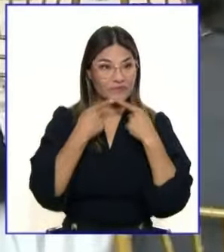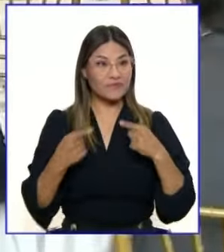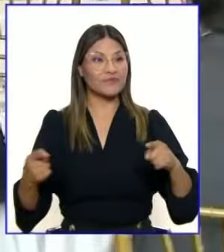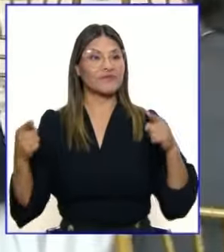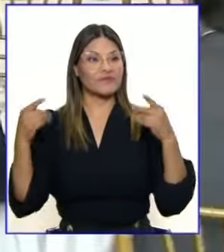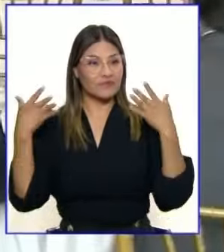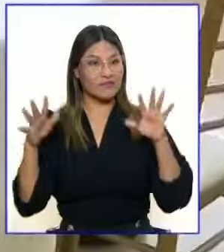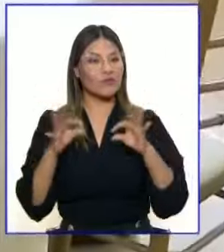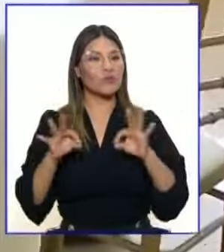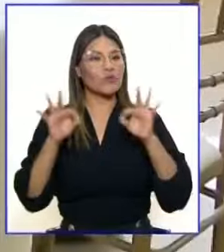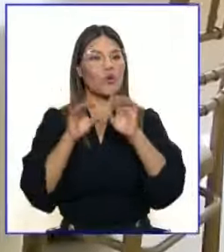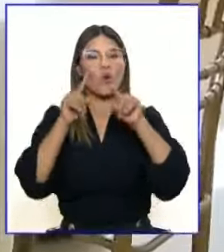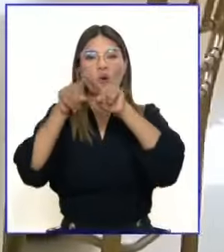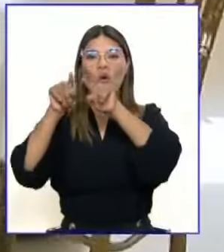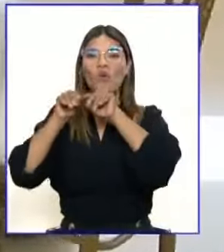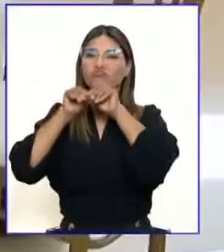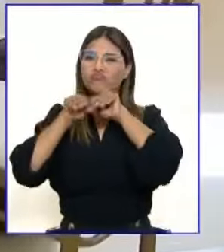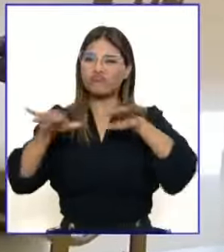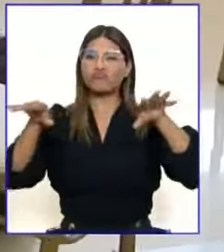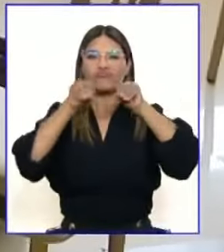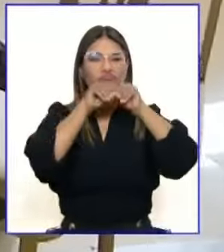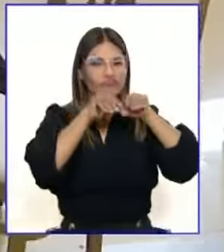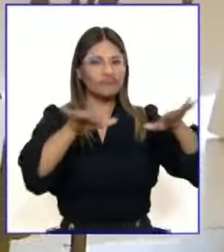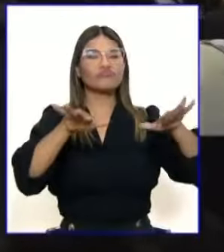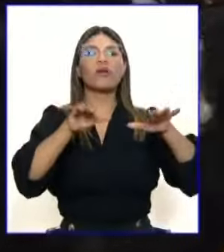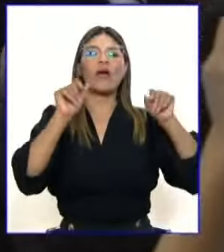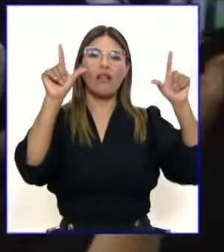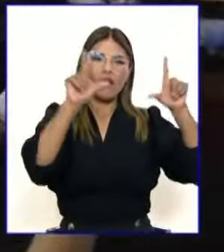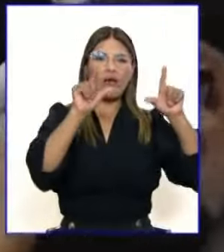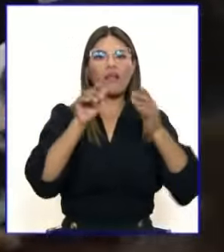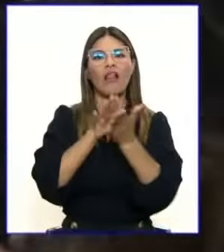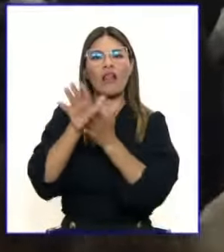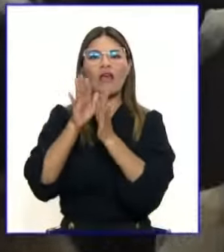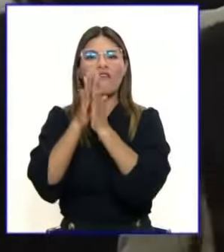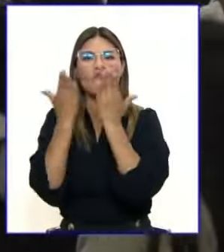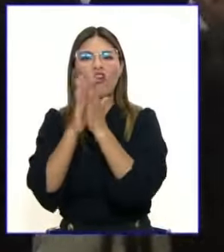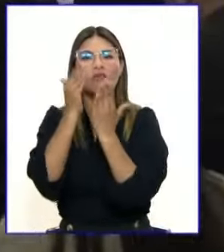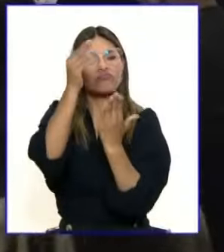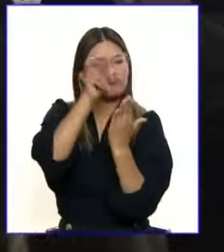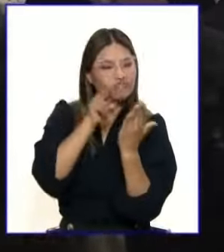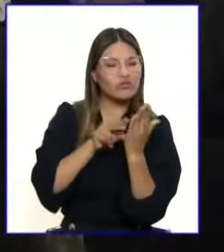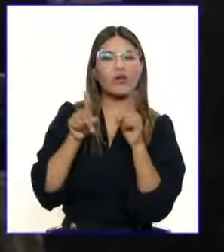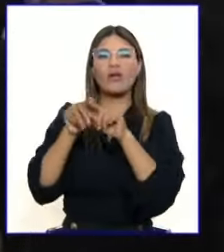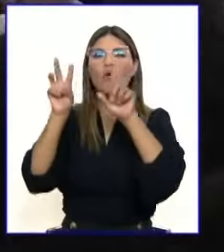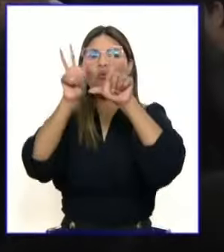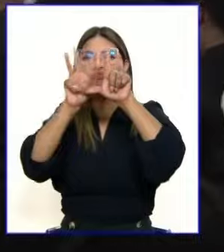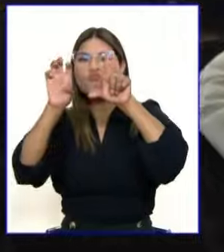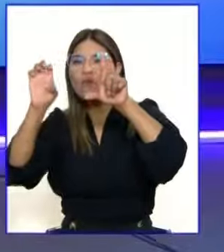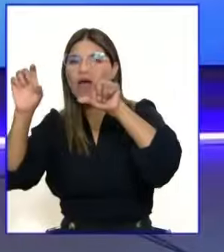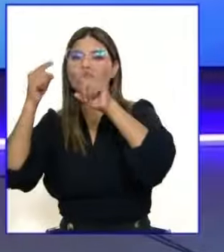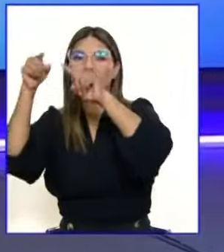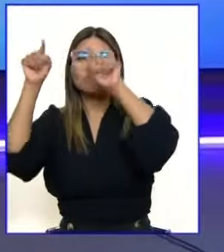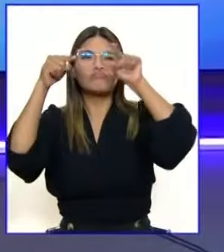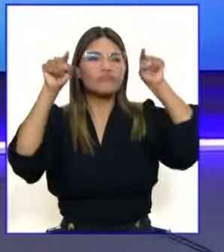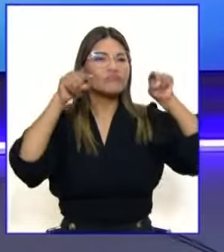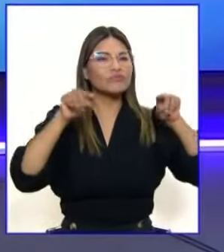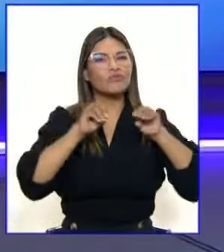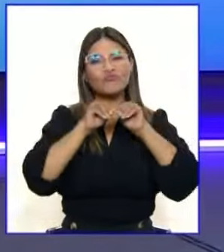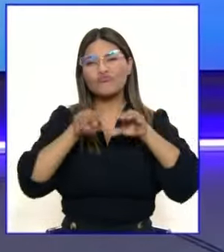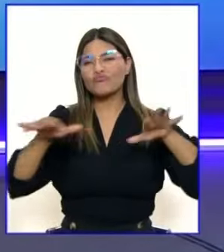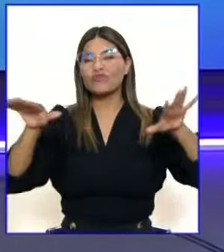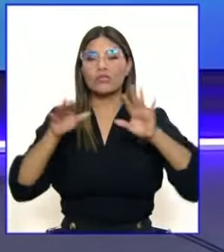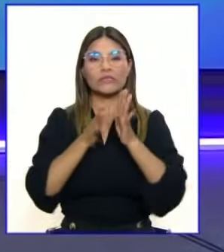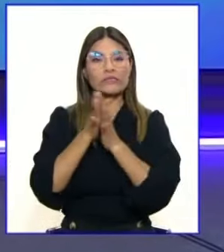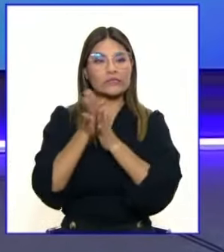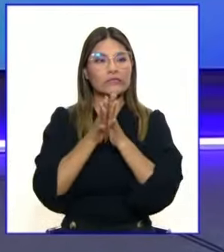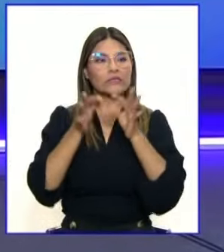se ha extendido a otros medios escritos, televisivos, radiales y en versiones web, y en esa línea se mantiene la expectativa por